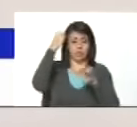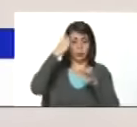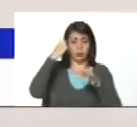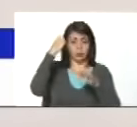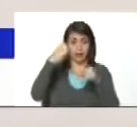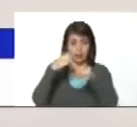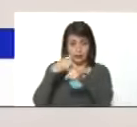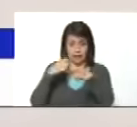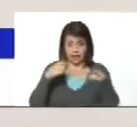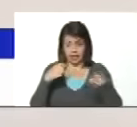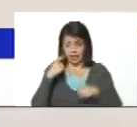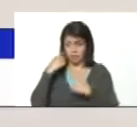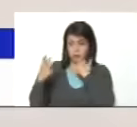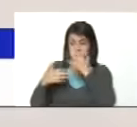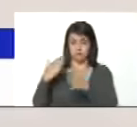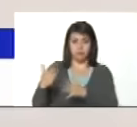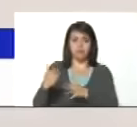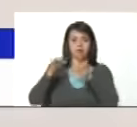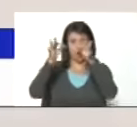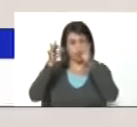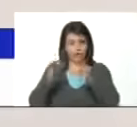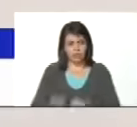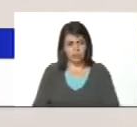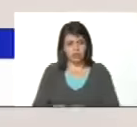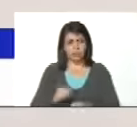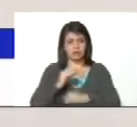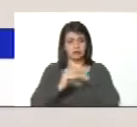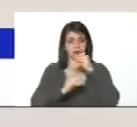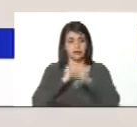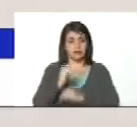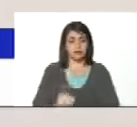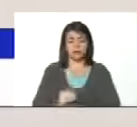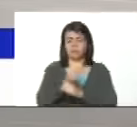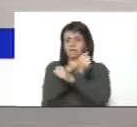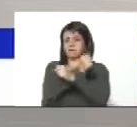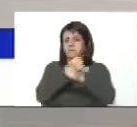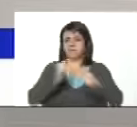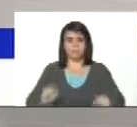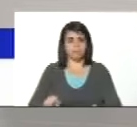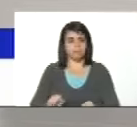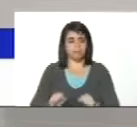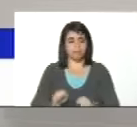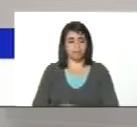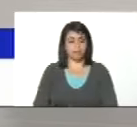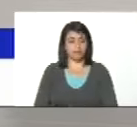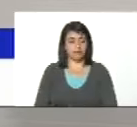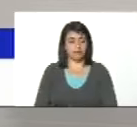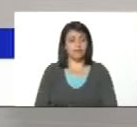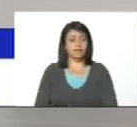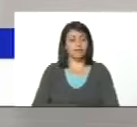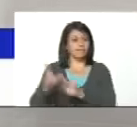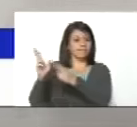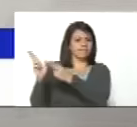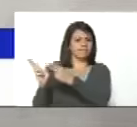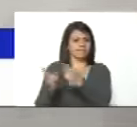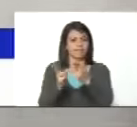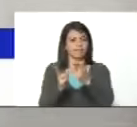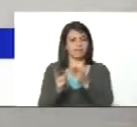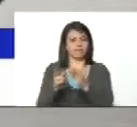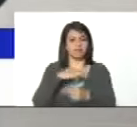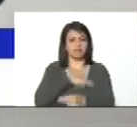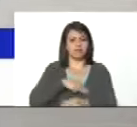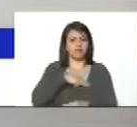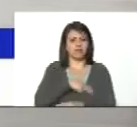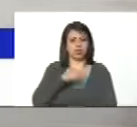Europea, se hace materialmente imposible por ilegal la invitación a una